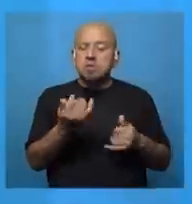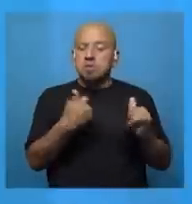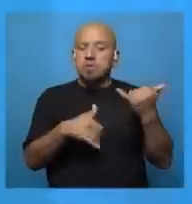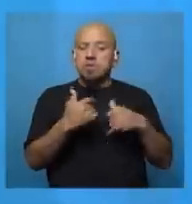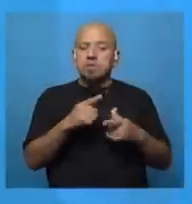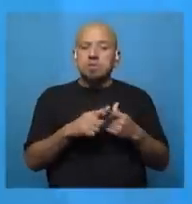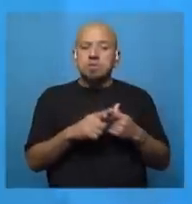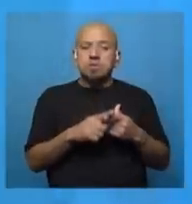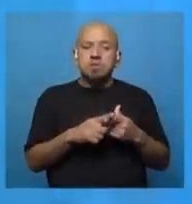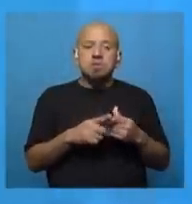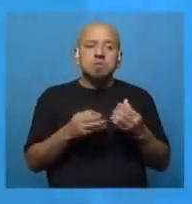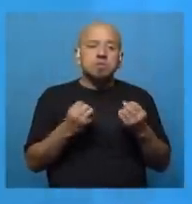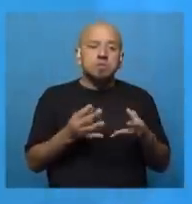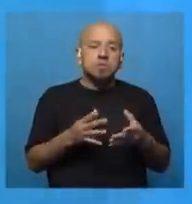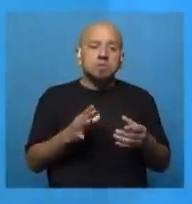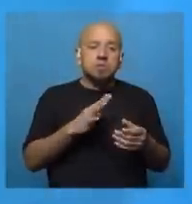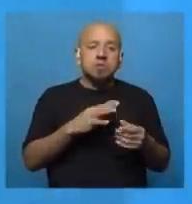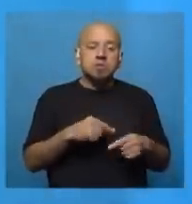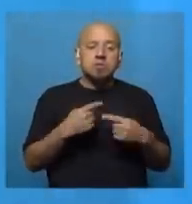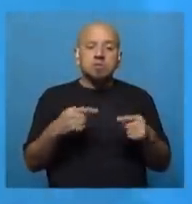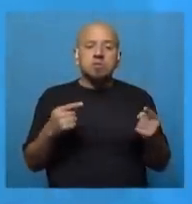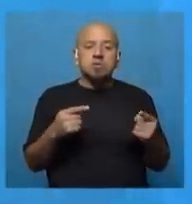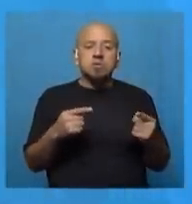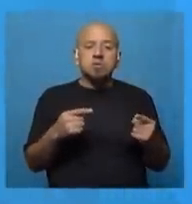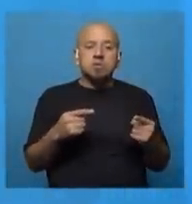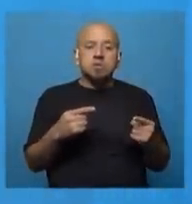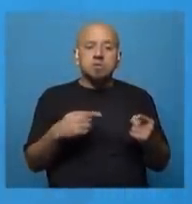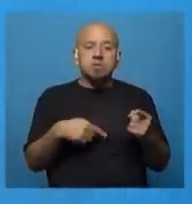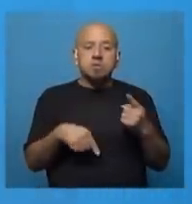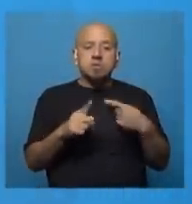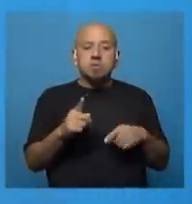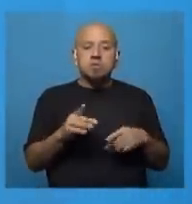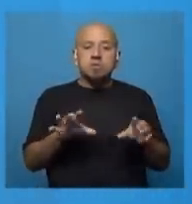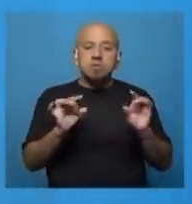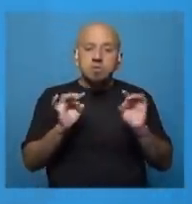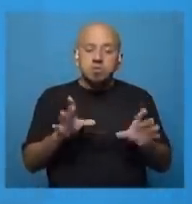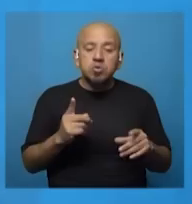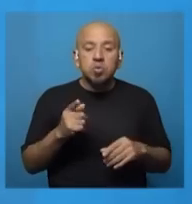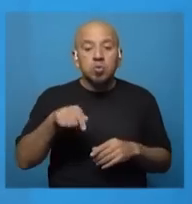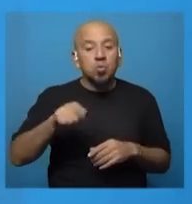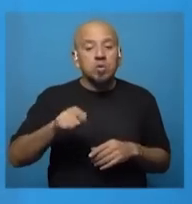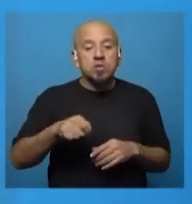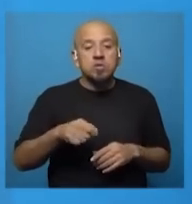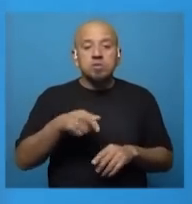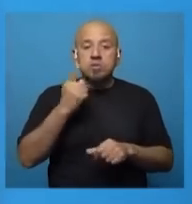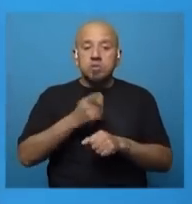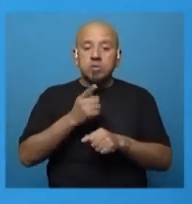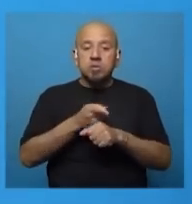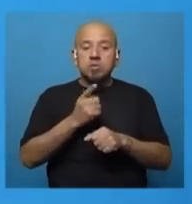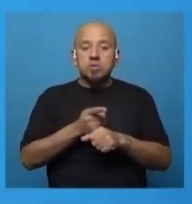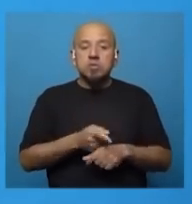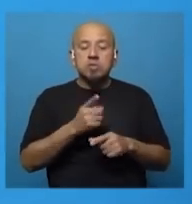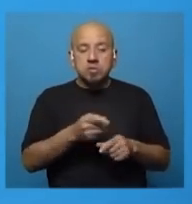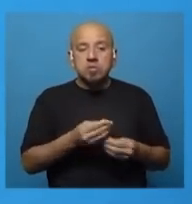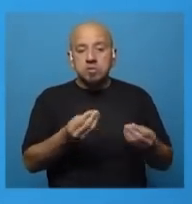información porque generaba estas contradicciones verdad y solo cuando un juez los obligó a darla